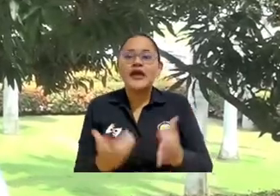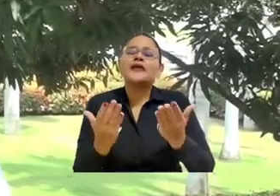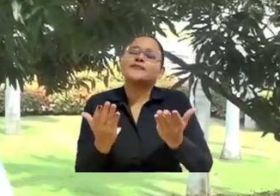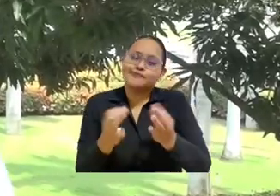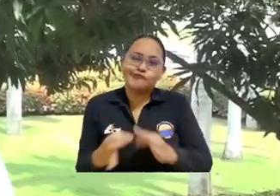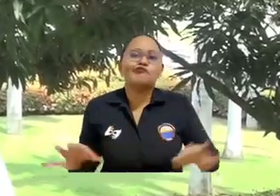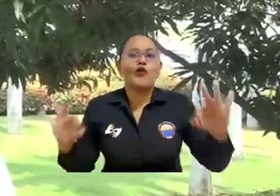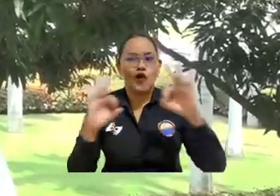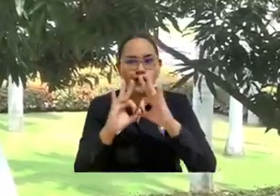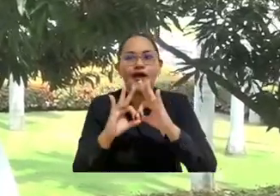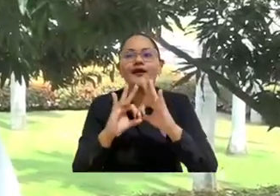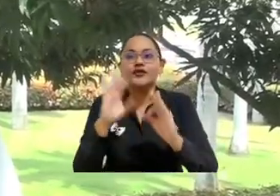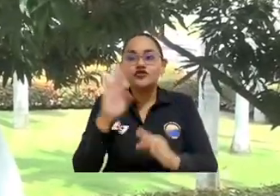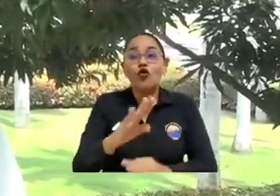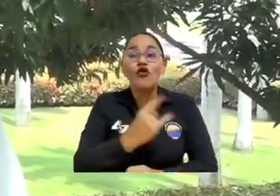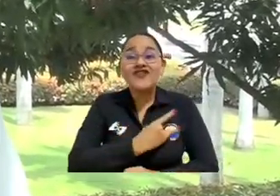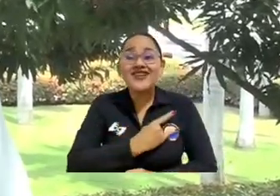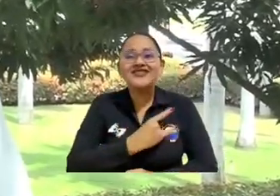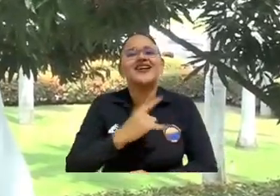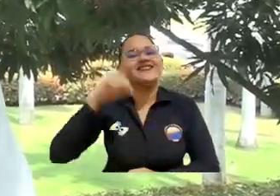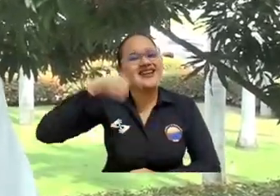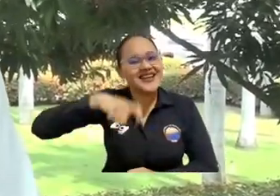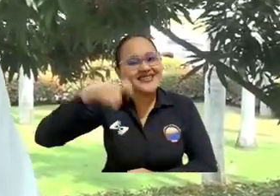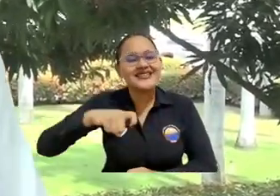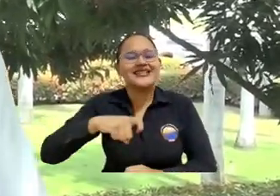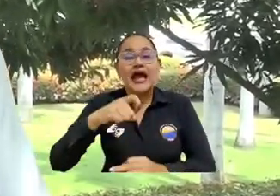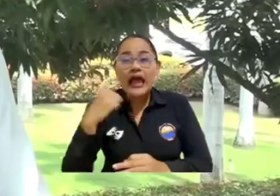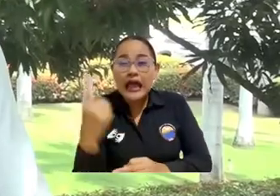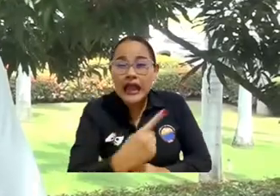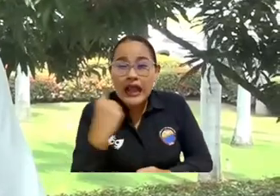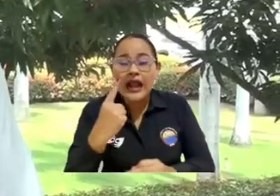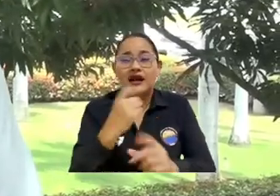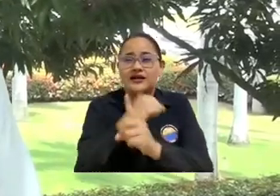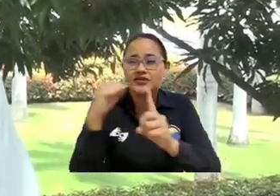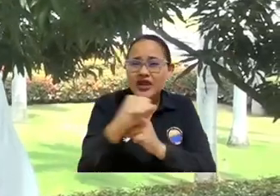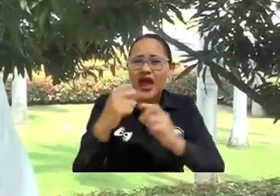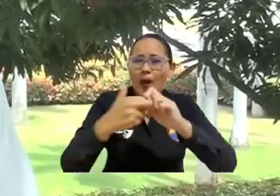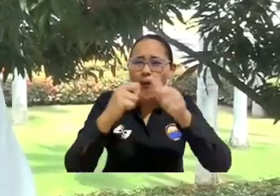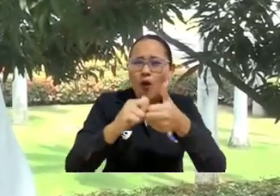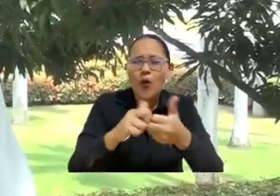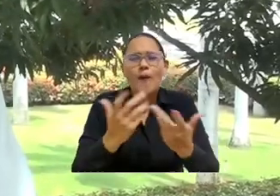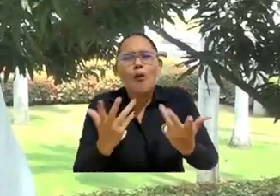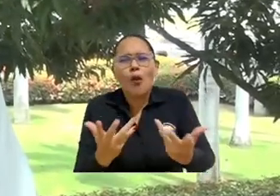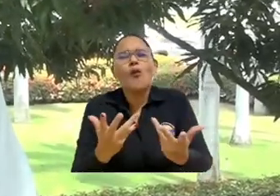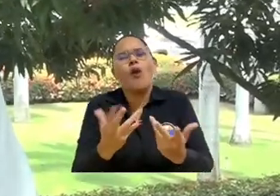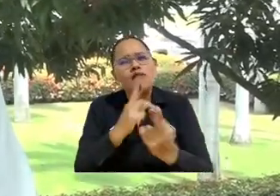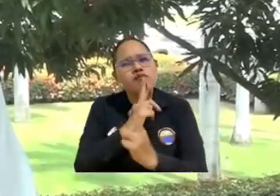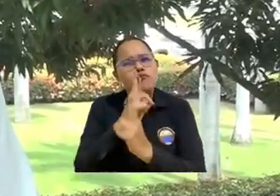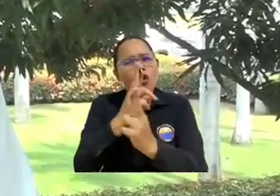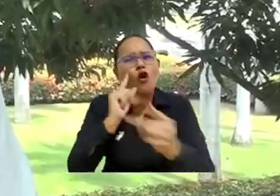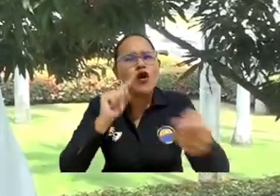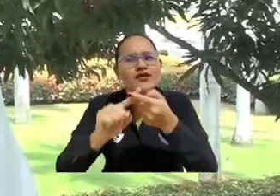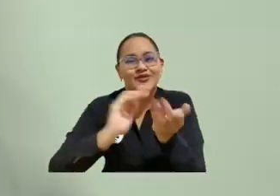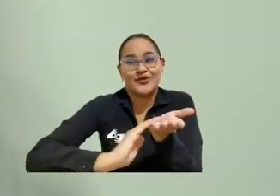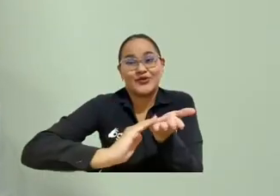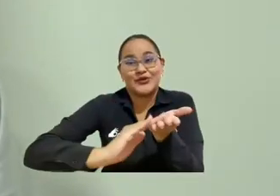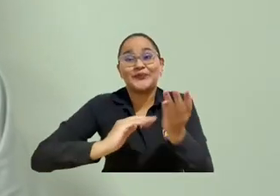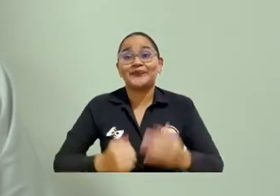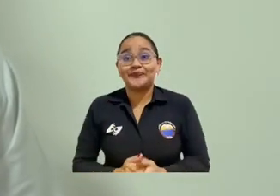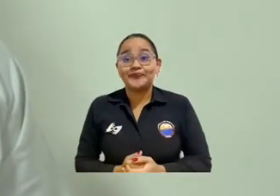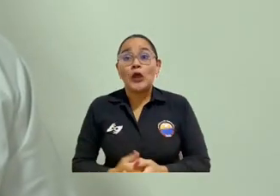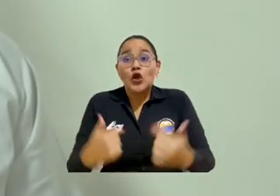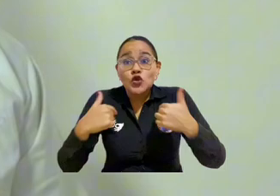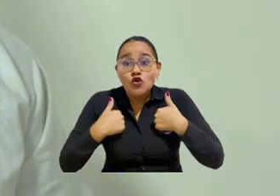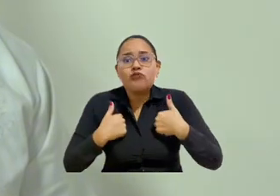sociedad la academia tiene un papel importante en la transformación de las condiciones de los ciudadanos me